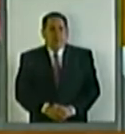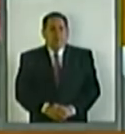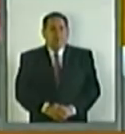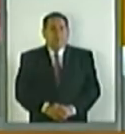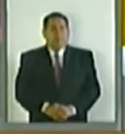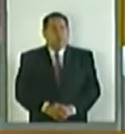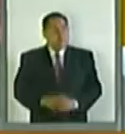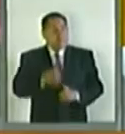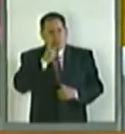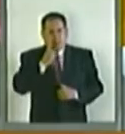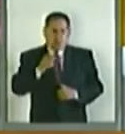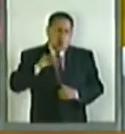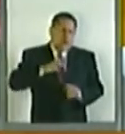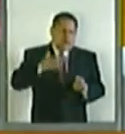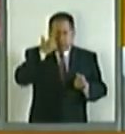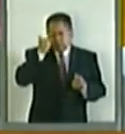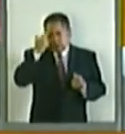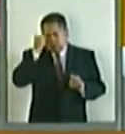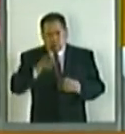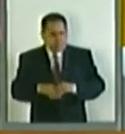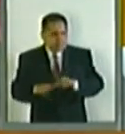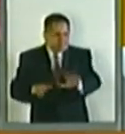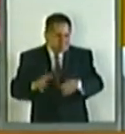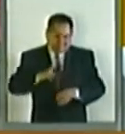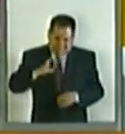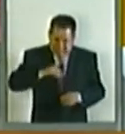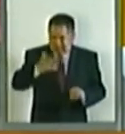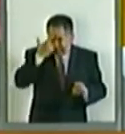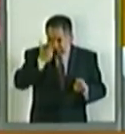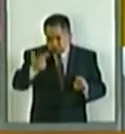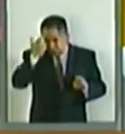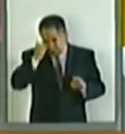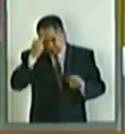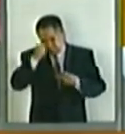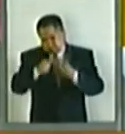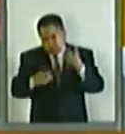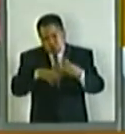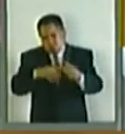Dicen que no hay justificación, pero sí la hay muchas razones.